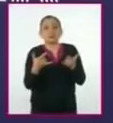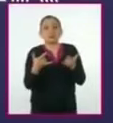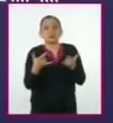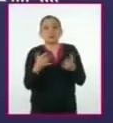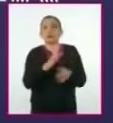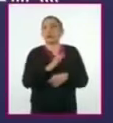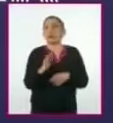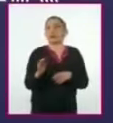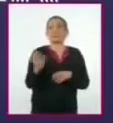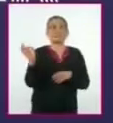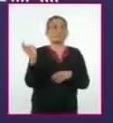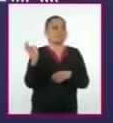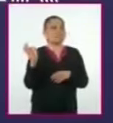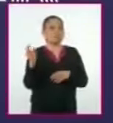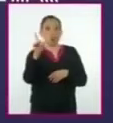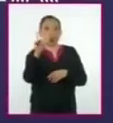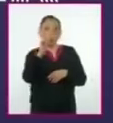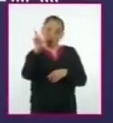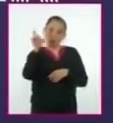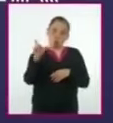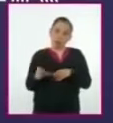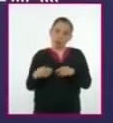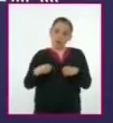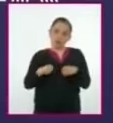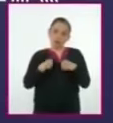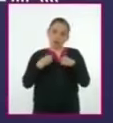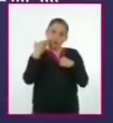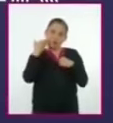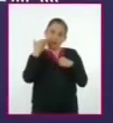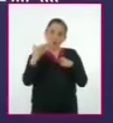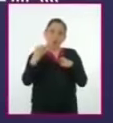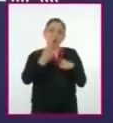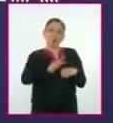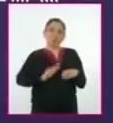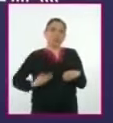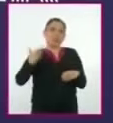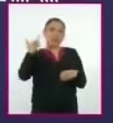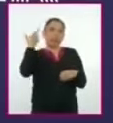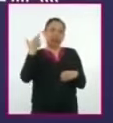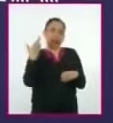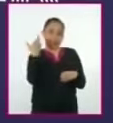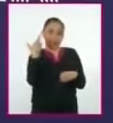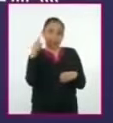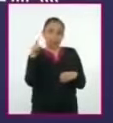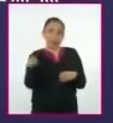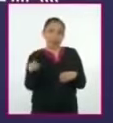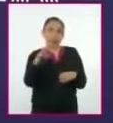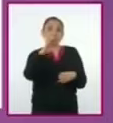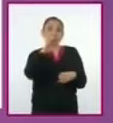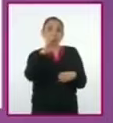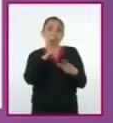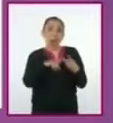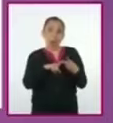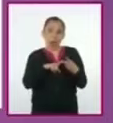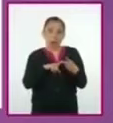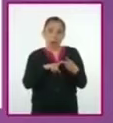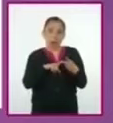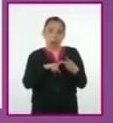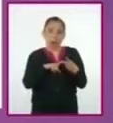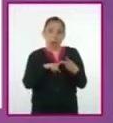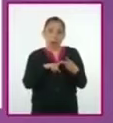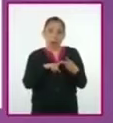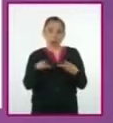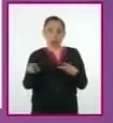podría ser una mujer que vivió en la época virreinal y que era madre.